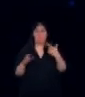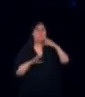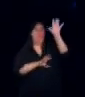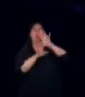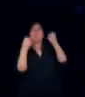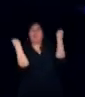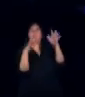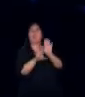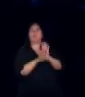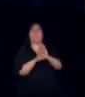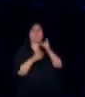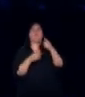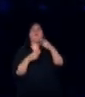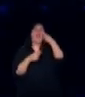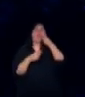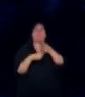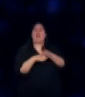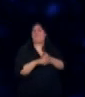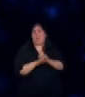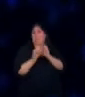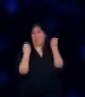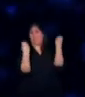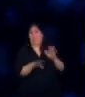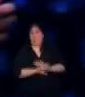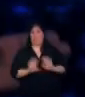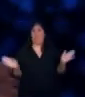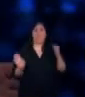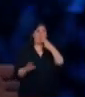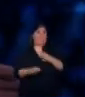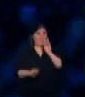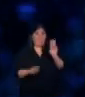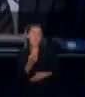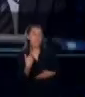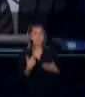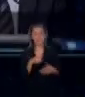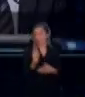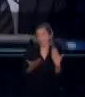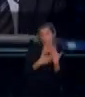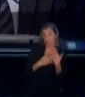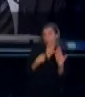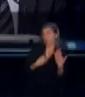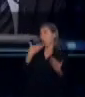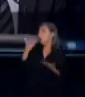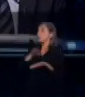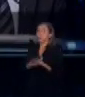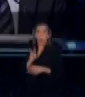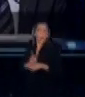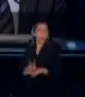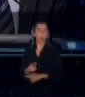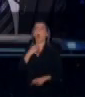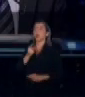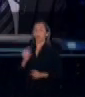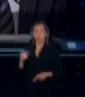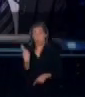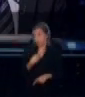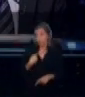demostrado y que solo se han movido por vínculos. Por eso quiero estar ahí en el Congreso para dar esos debates, para dar la cara. Yo tengo 30 años de activismo en el